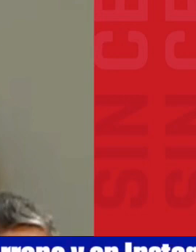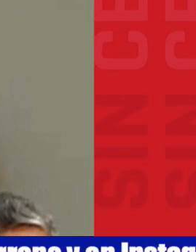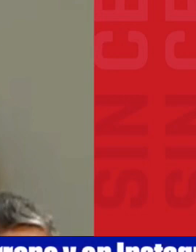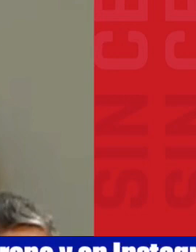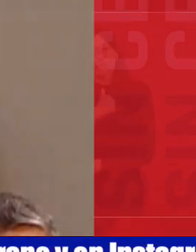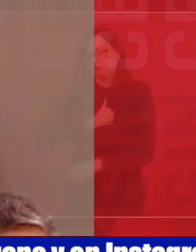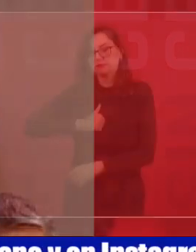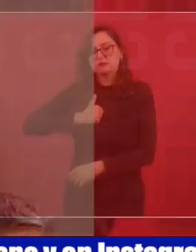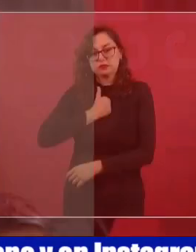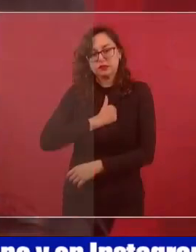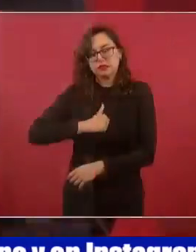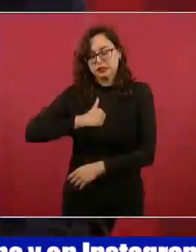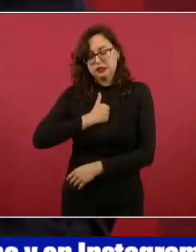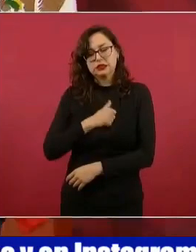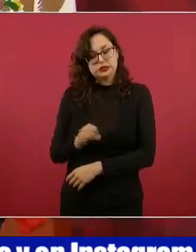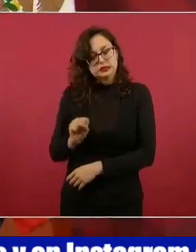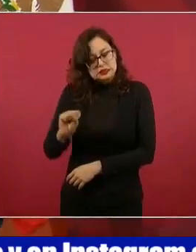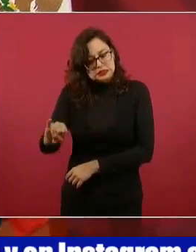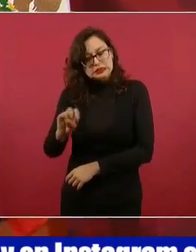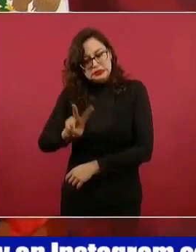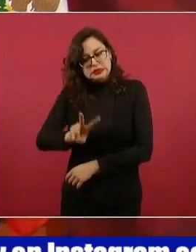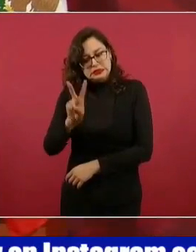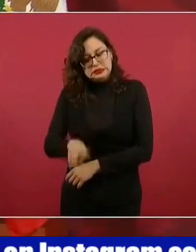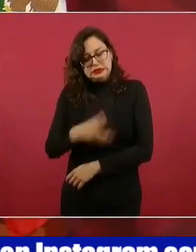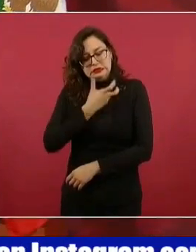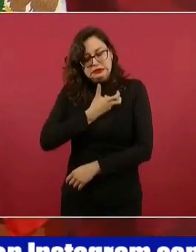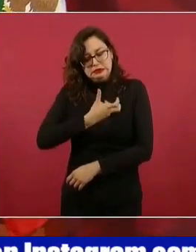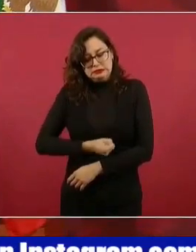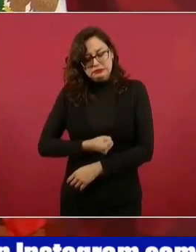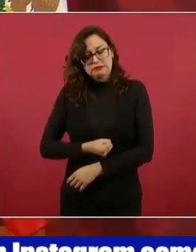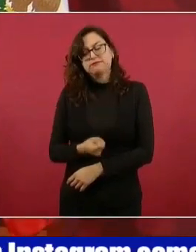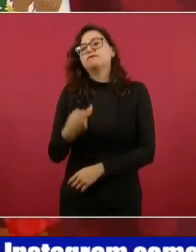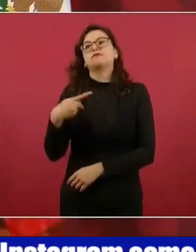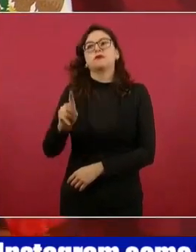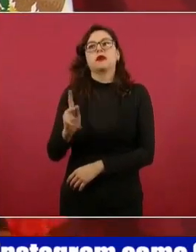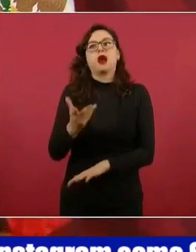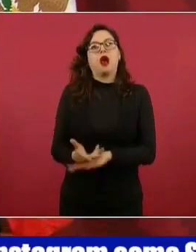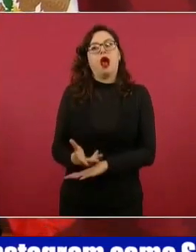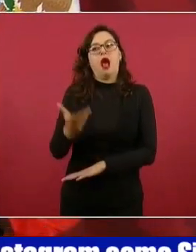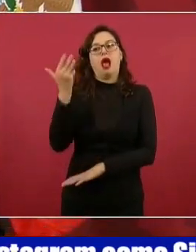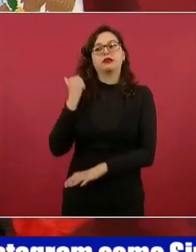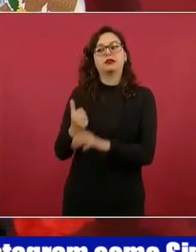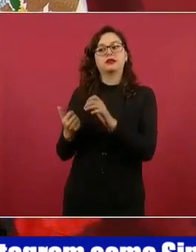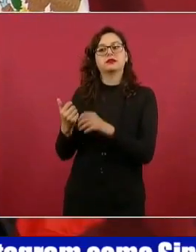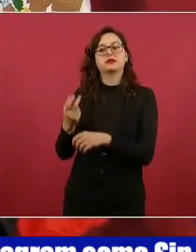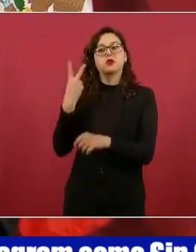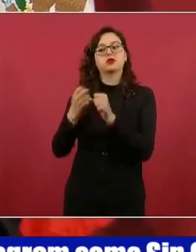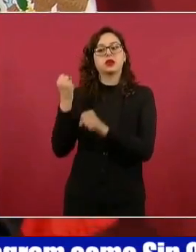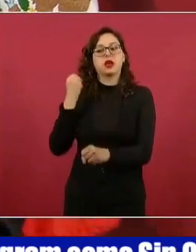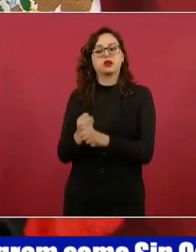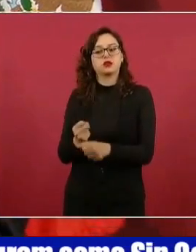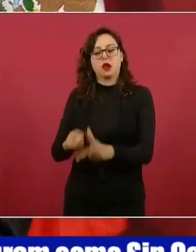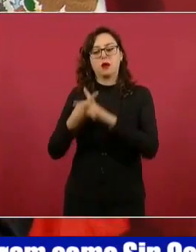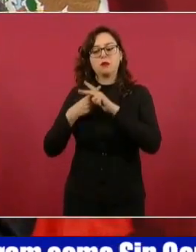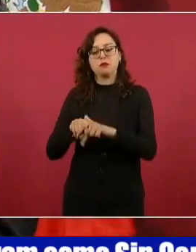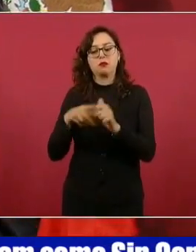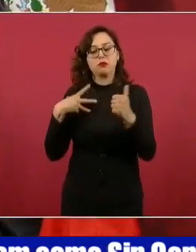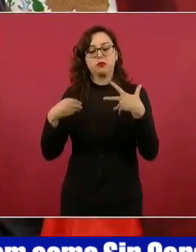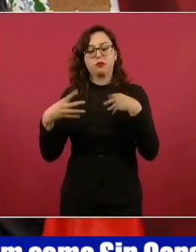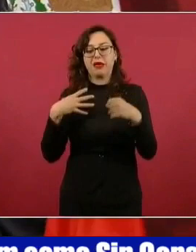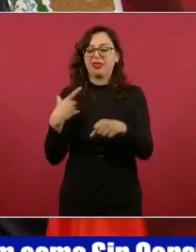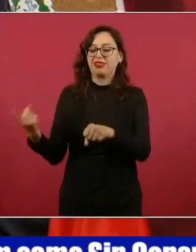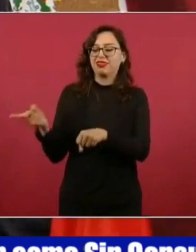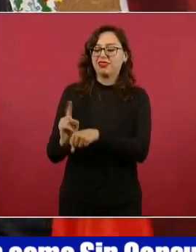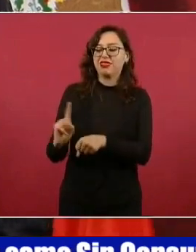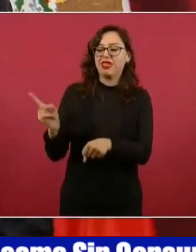dijo que respeta mucho su punto de vista, pero que no lo comparte. Que los que lamentablemente pierden la vida, en su mayoría